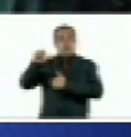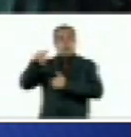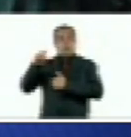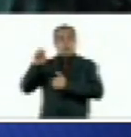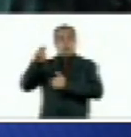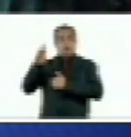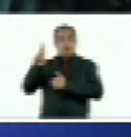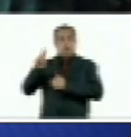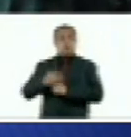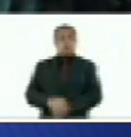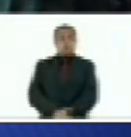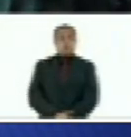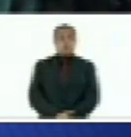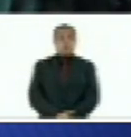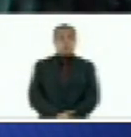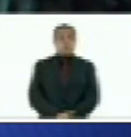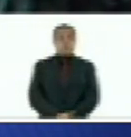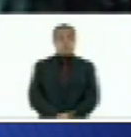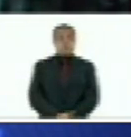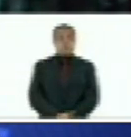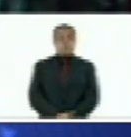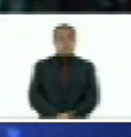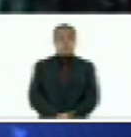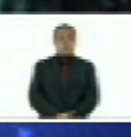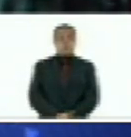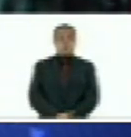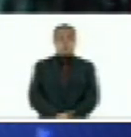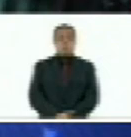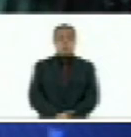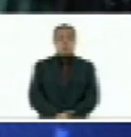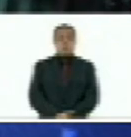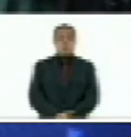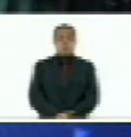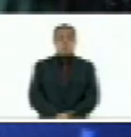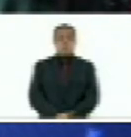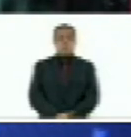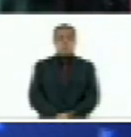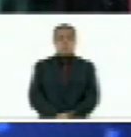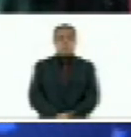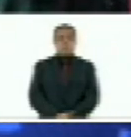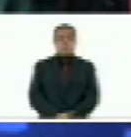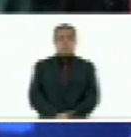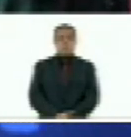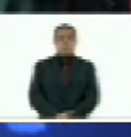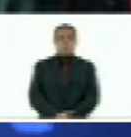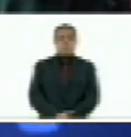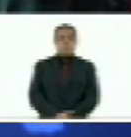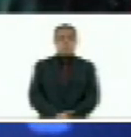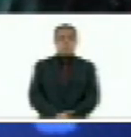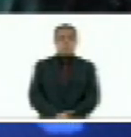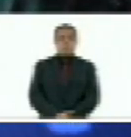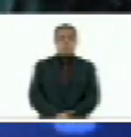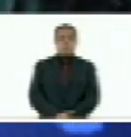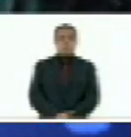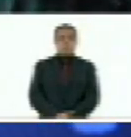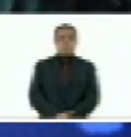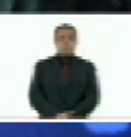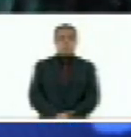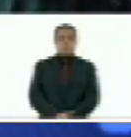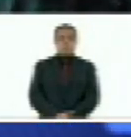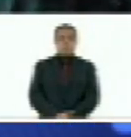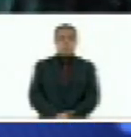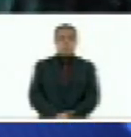para que con este dinero Sobrante se otorgara financiamiento o apoyo a las micros pequeñas